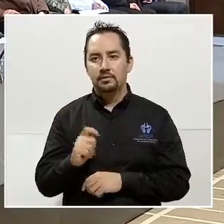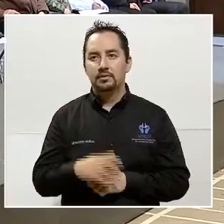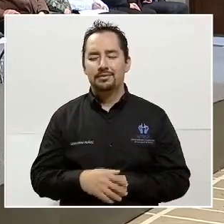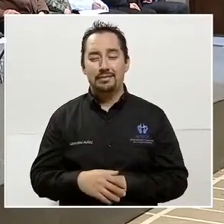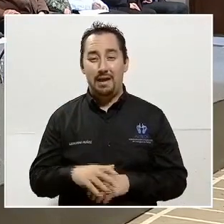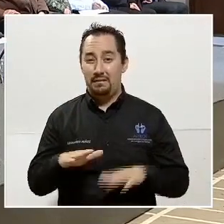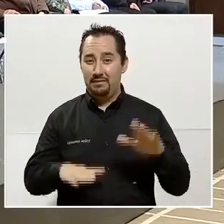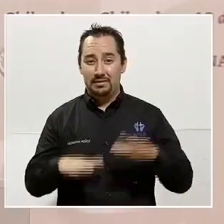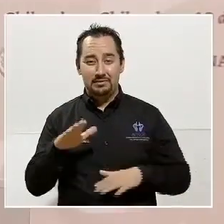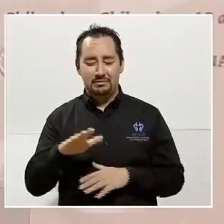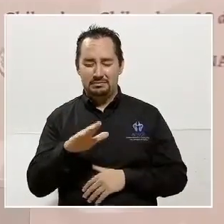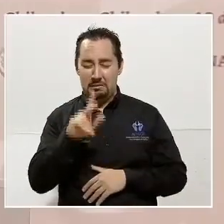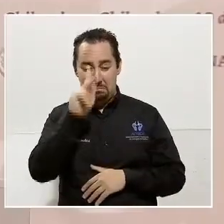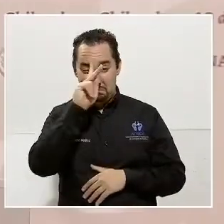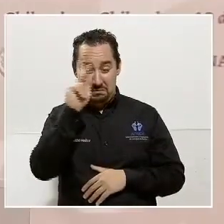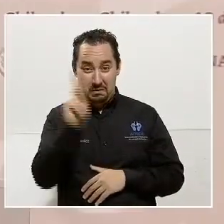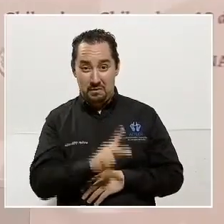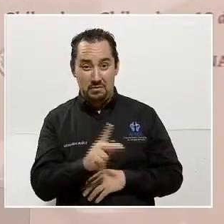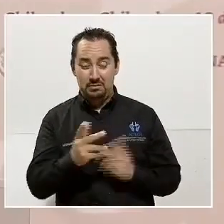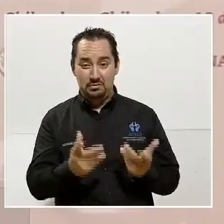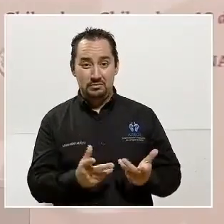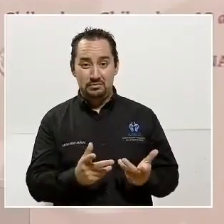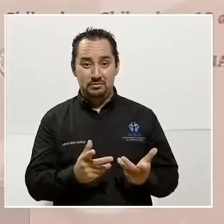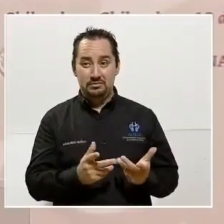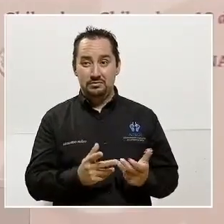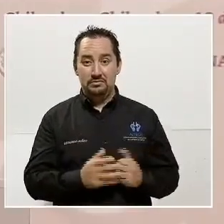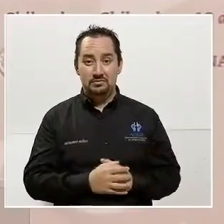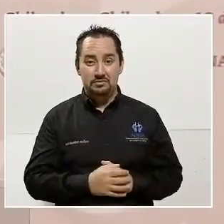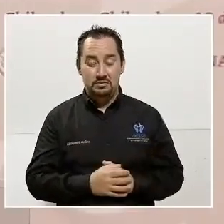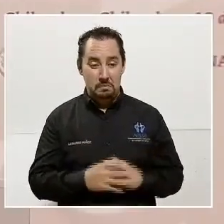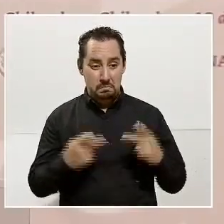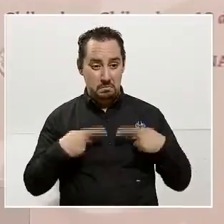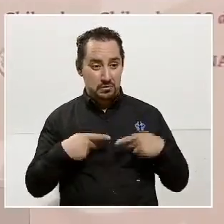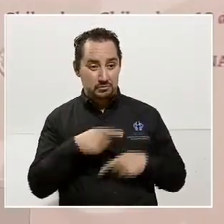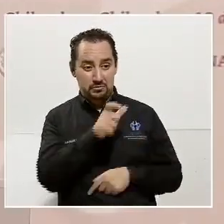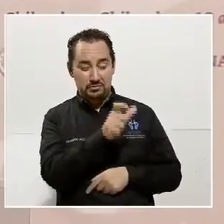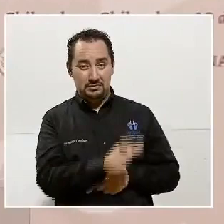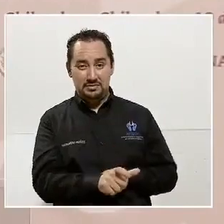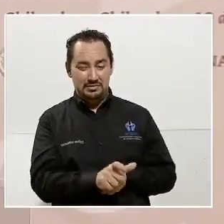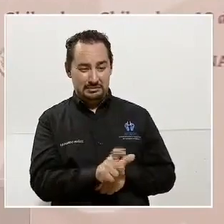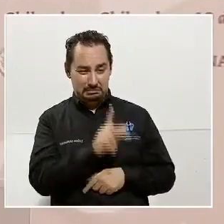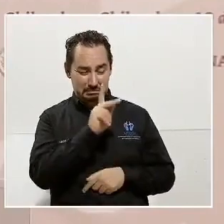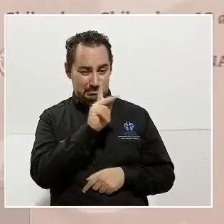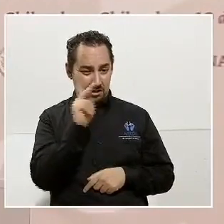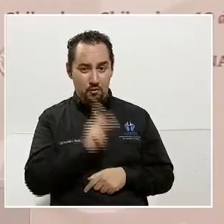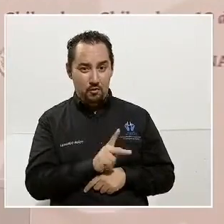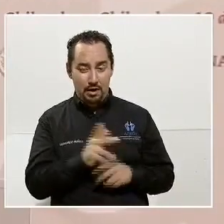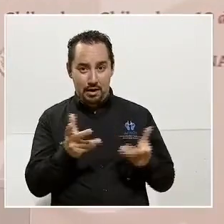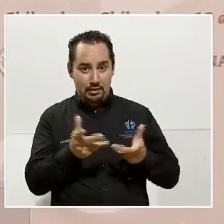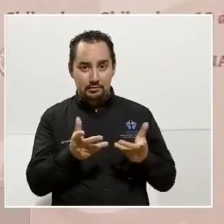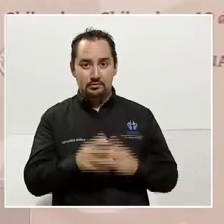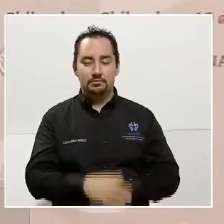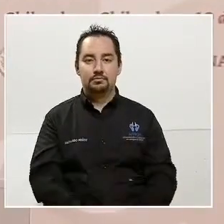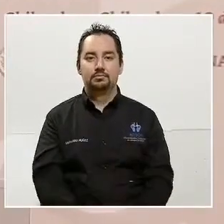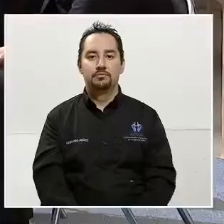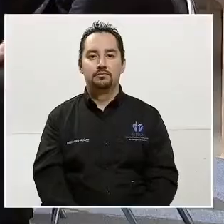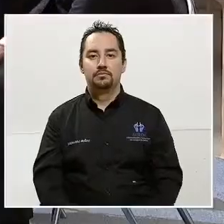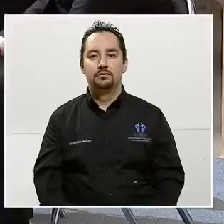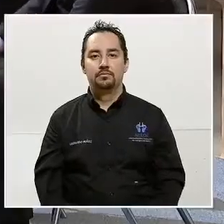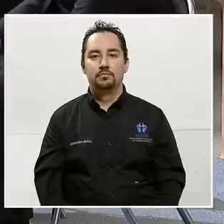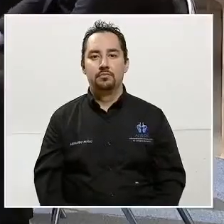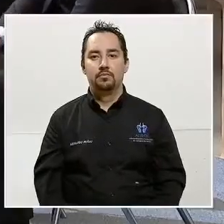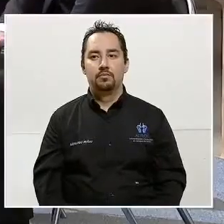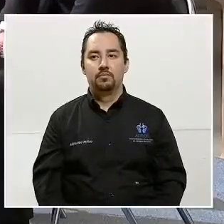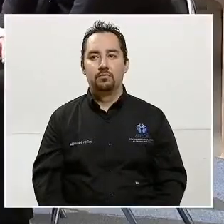barbarie, a lo más brutal que uno pueda imaginar,